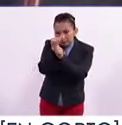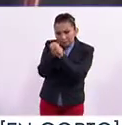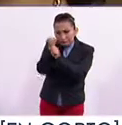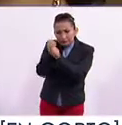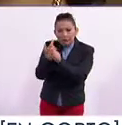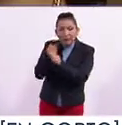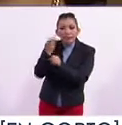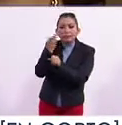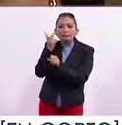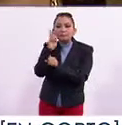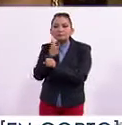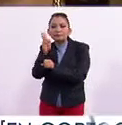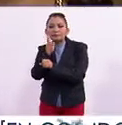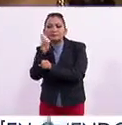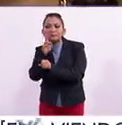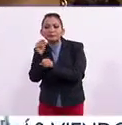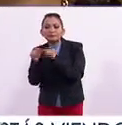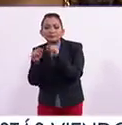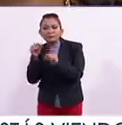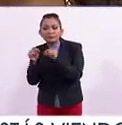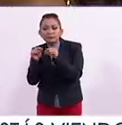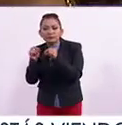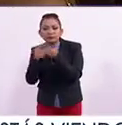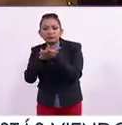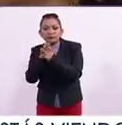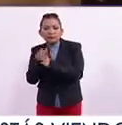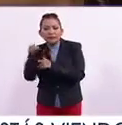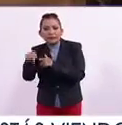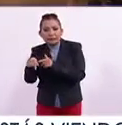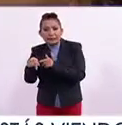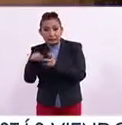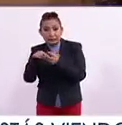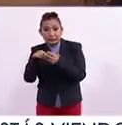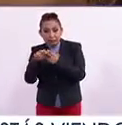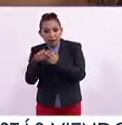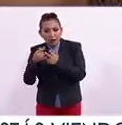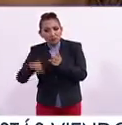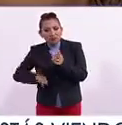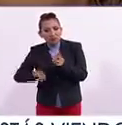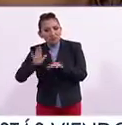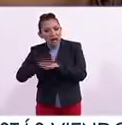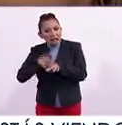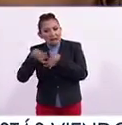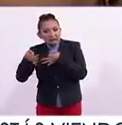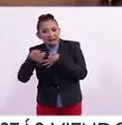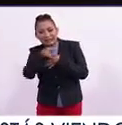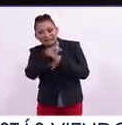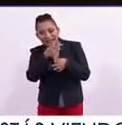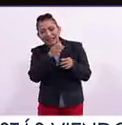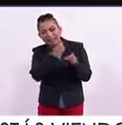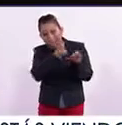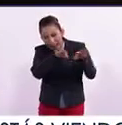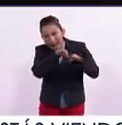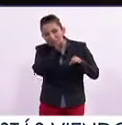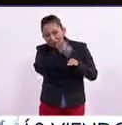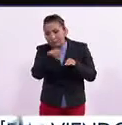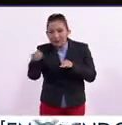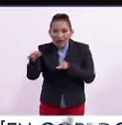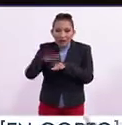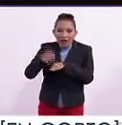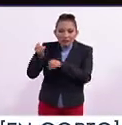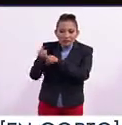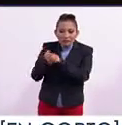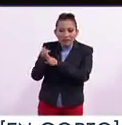y de ahí vi que eso me interesaba más. El ambiente era mucho